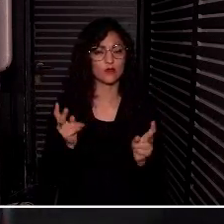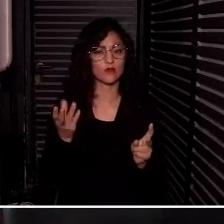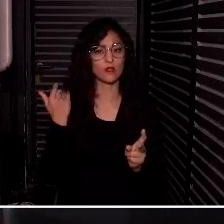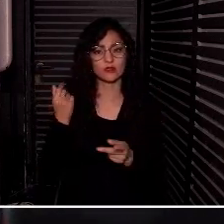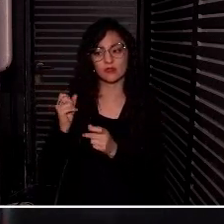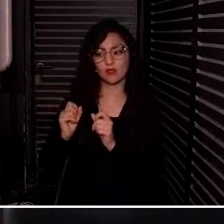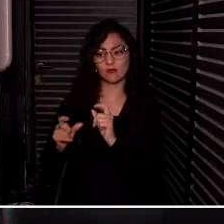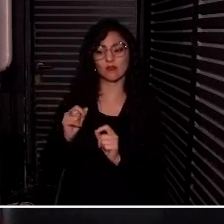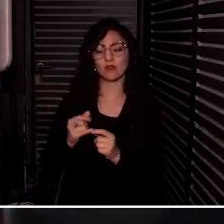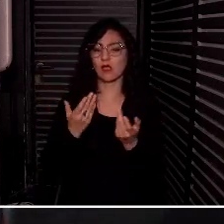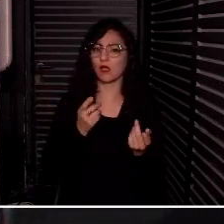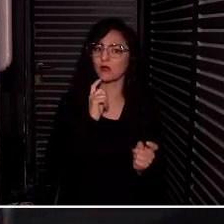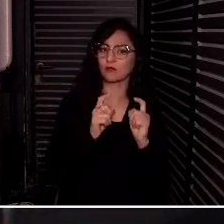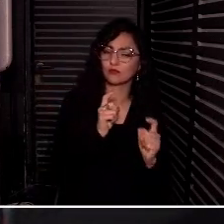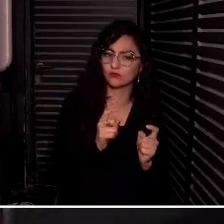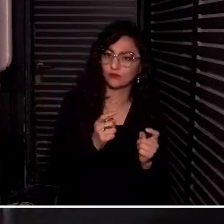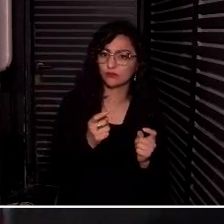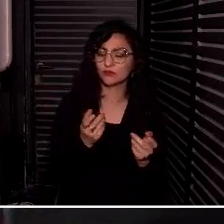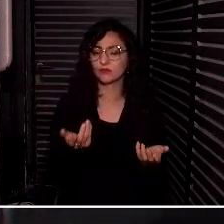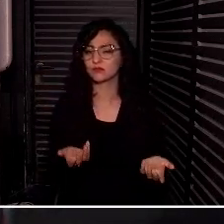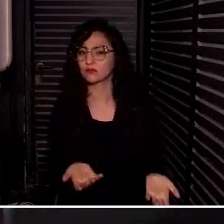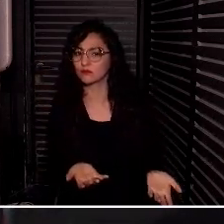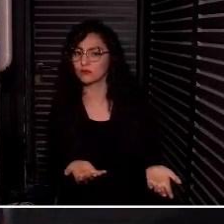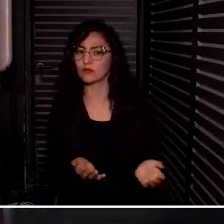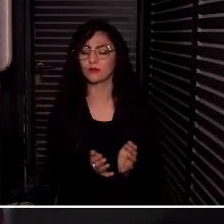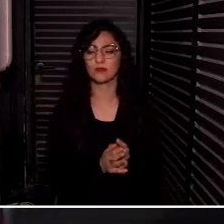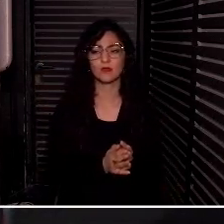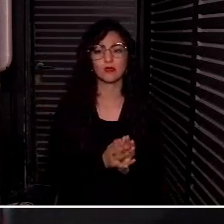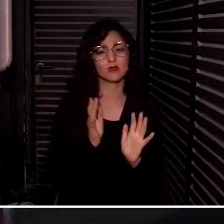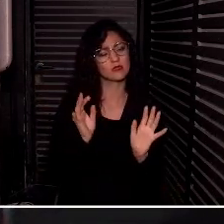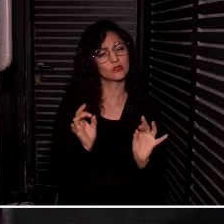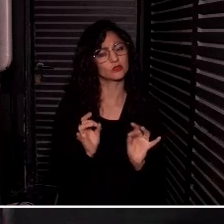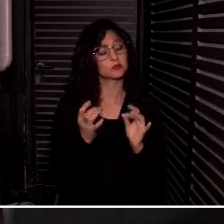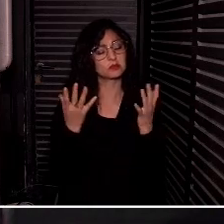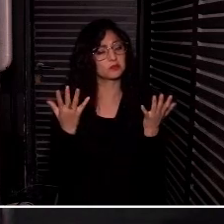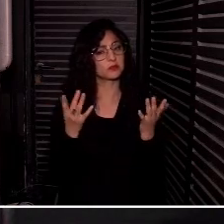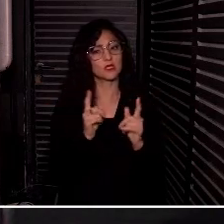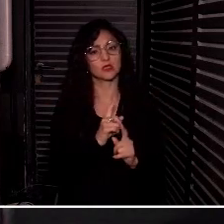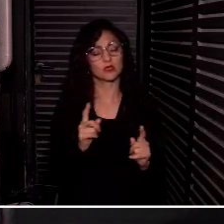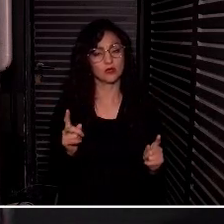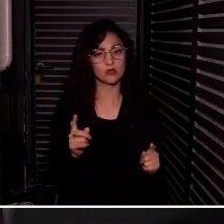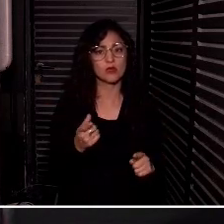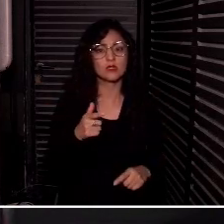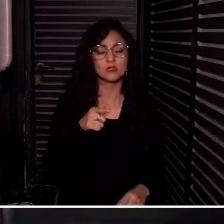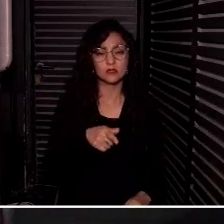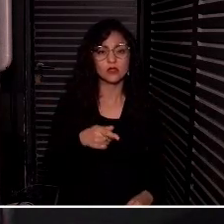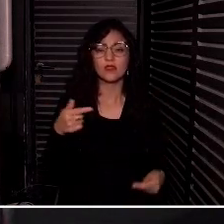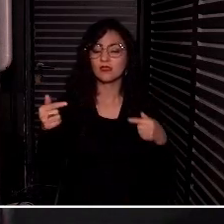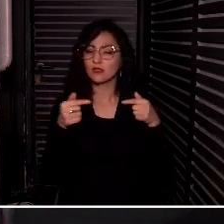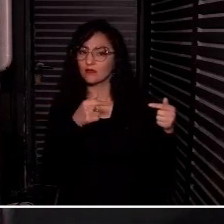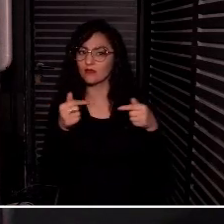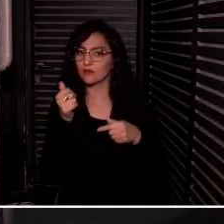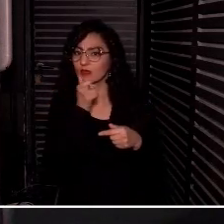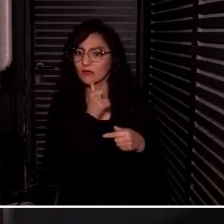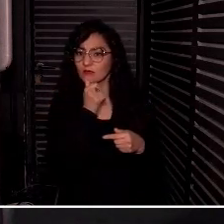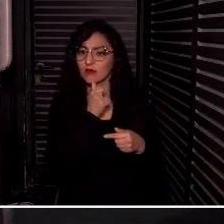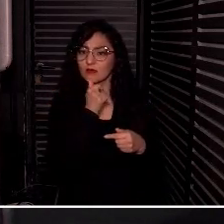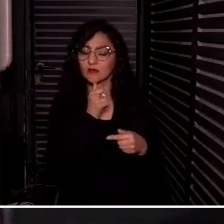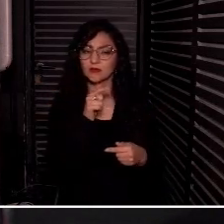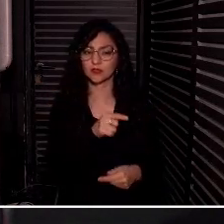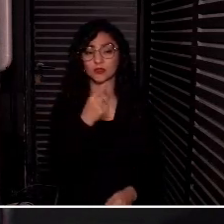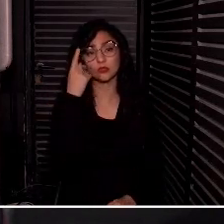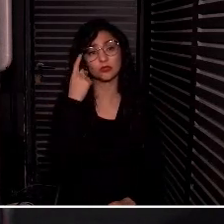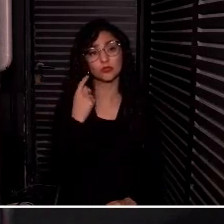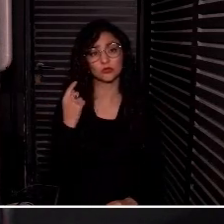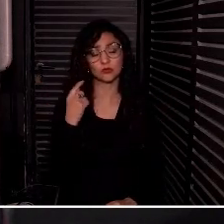la televisión privada que existía bueno no fue por cas salidad es decir aquí hubo una ausencia de debate completo y yo creo que